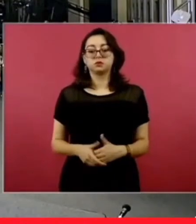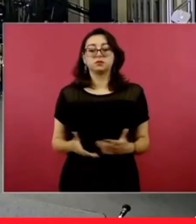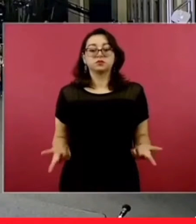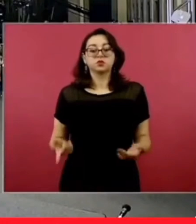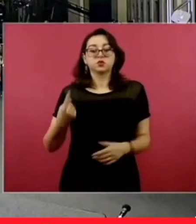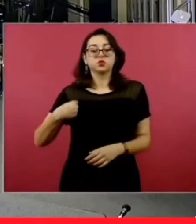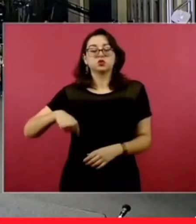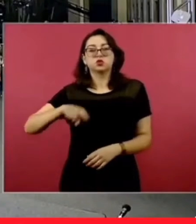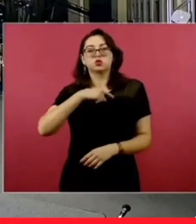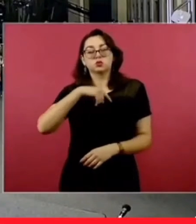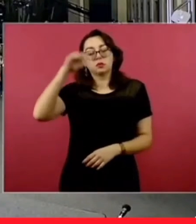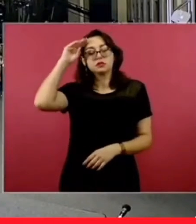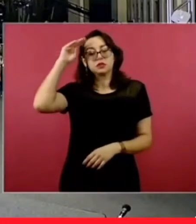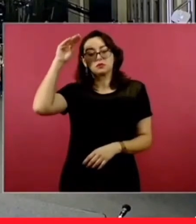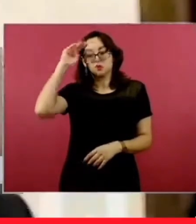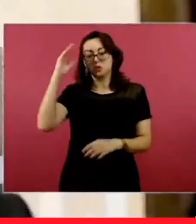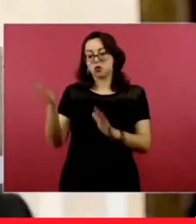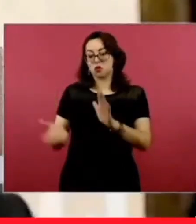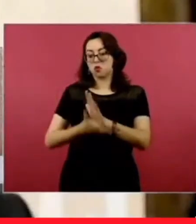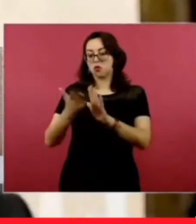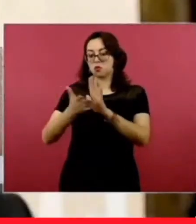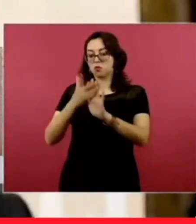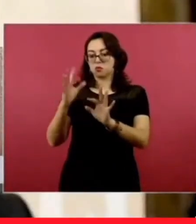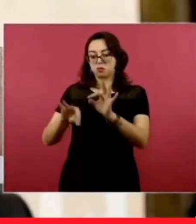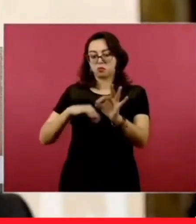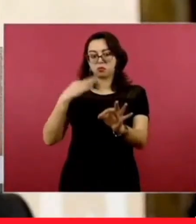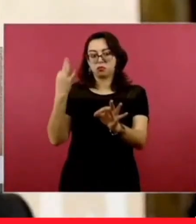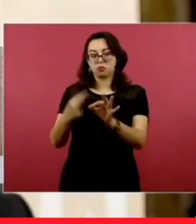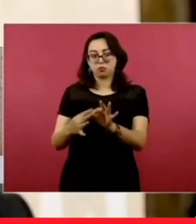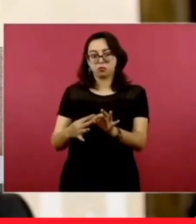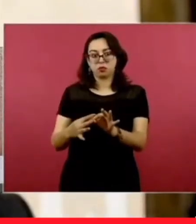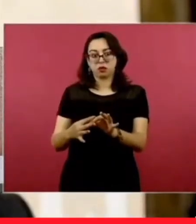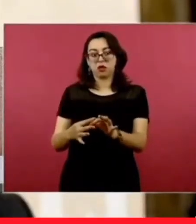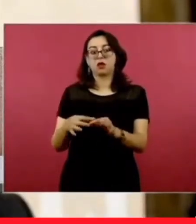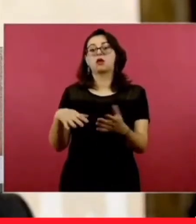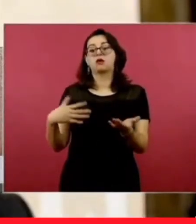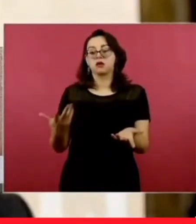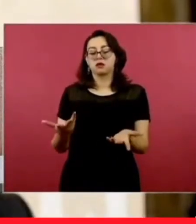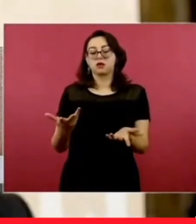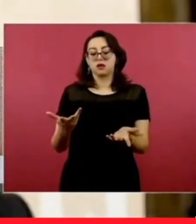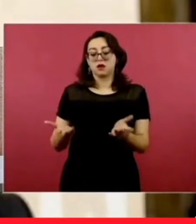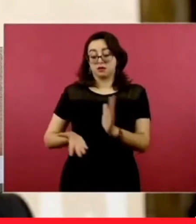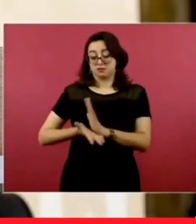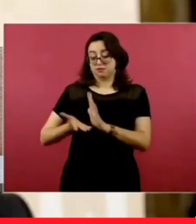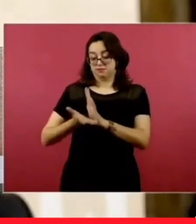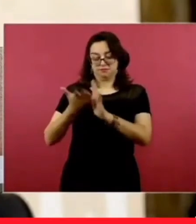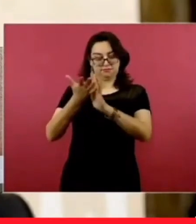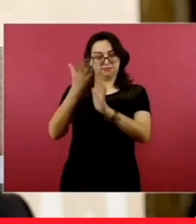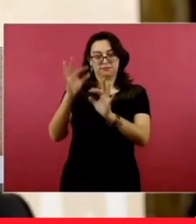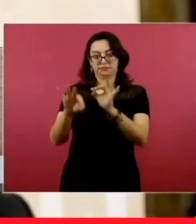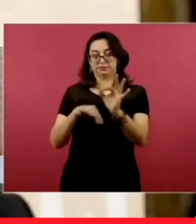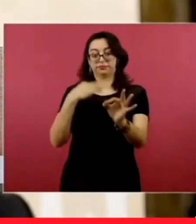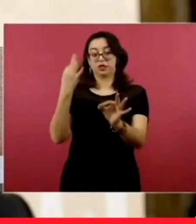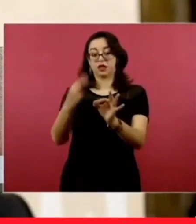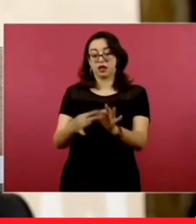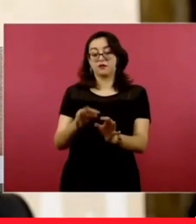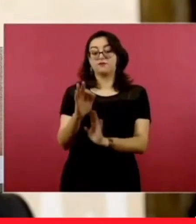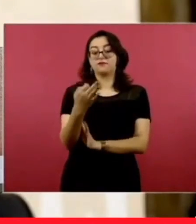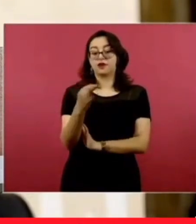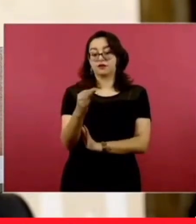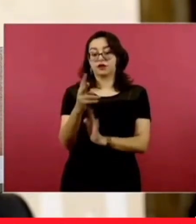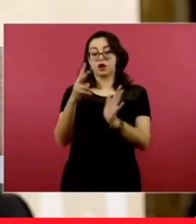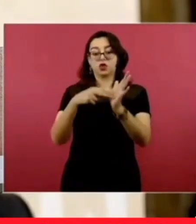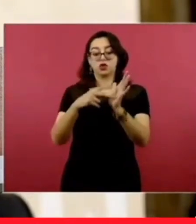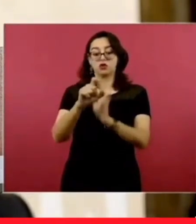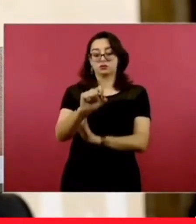fechas objetivo de conclusión de la obra? Tendremos febrero de 24 para la conclusión de la obra civil. Tenemos